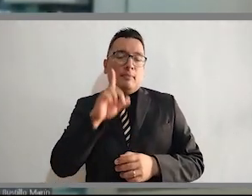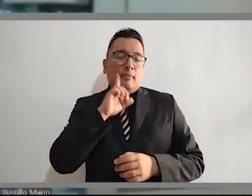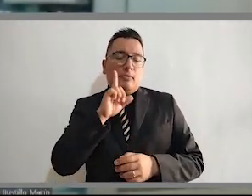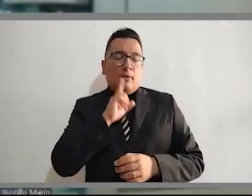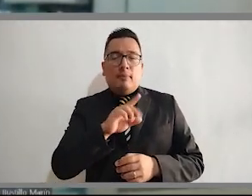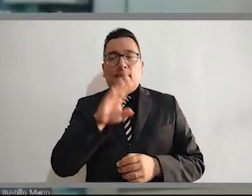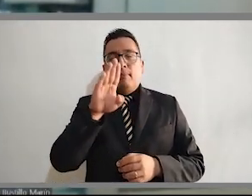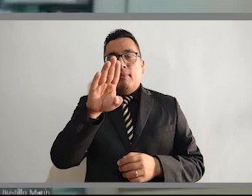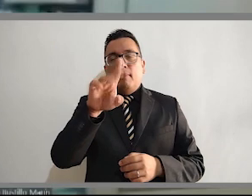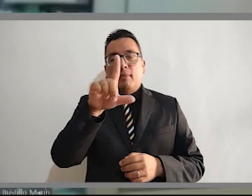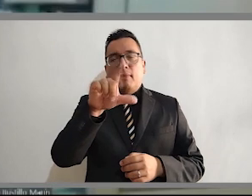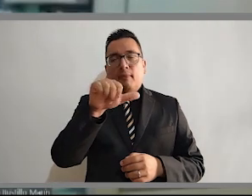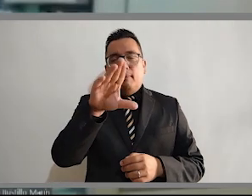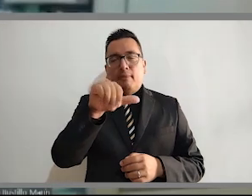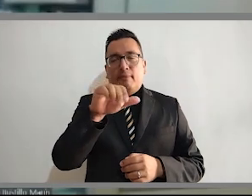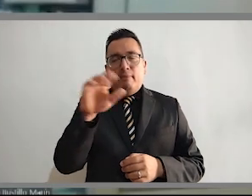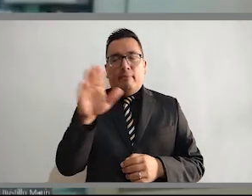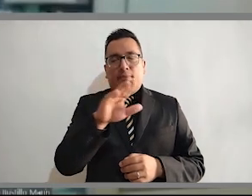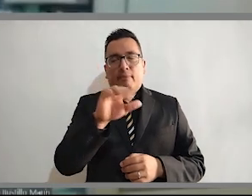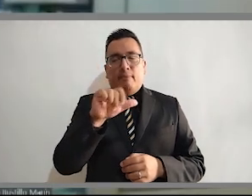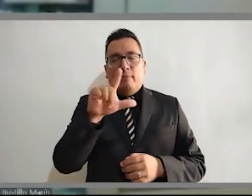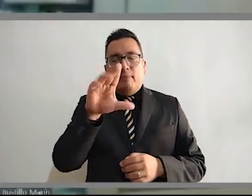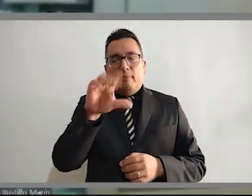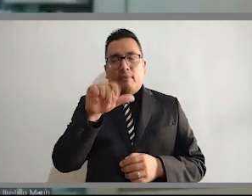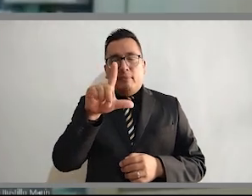de Blanca Alcalá en Puebla.